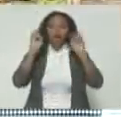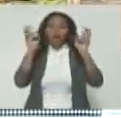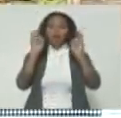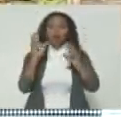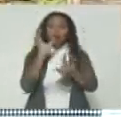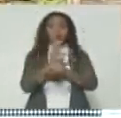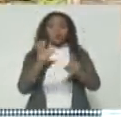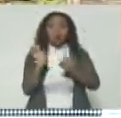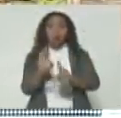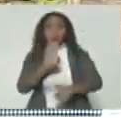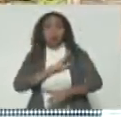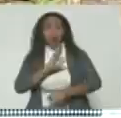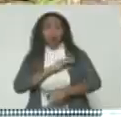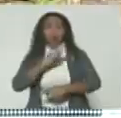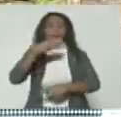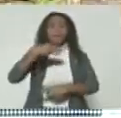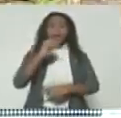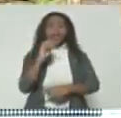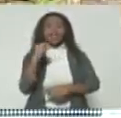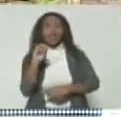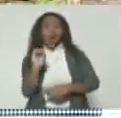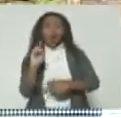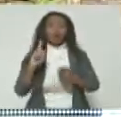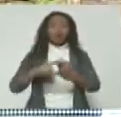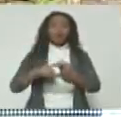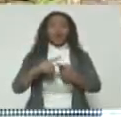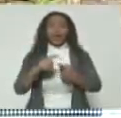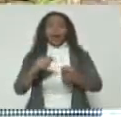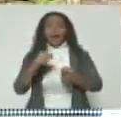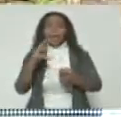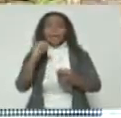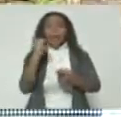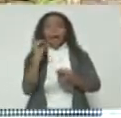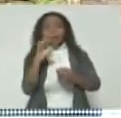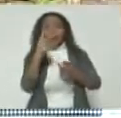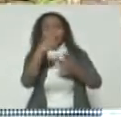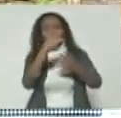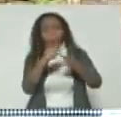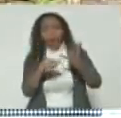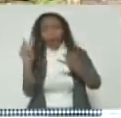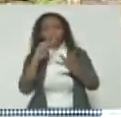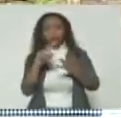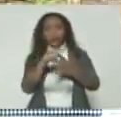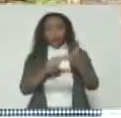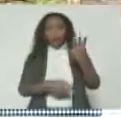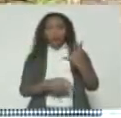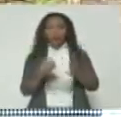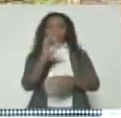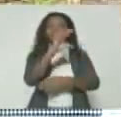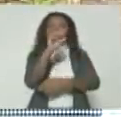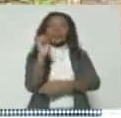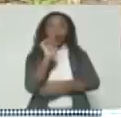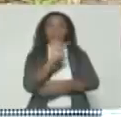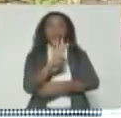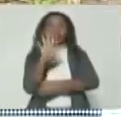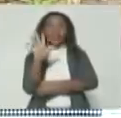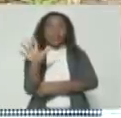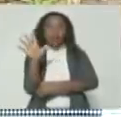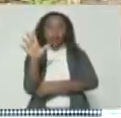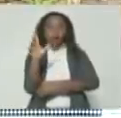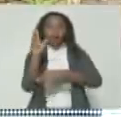tradicionales nuestras, Peñón, Madrid, Venezuela, Fama de América. Ahora hay alrededor de 345